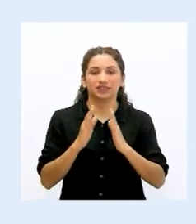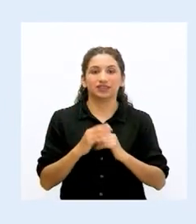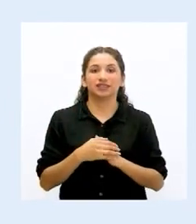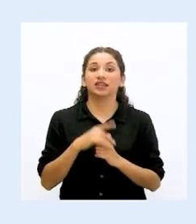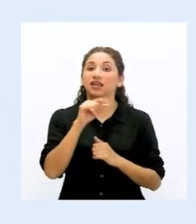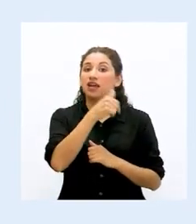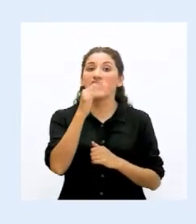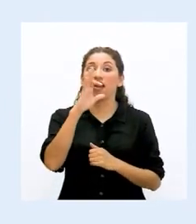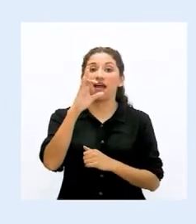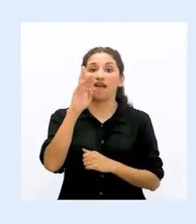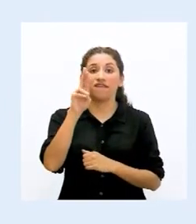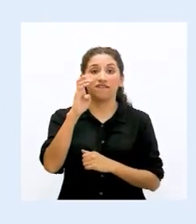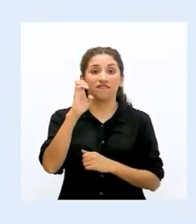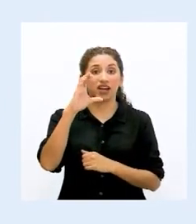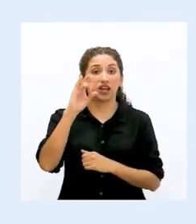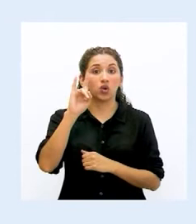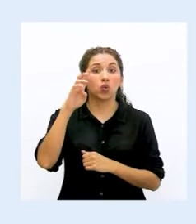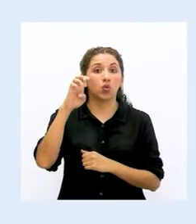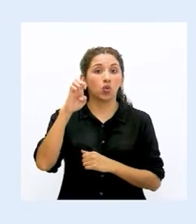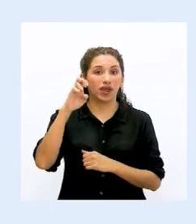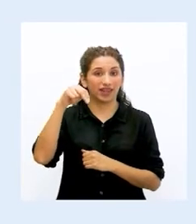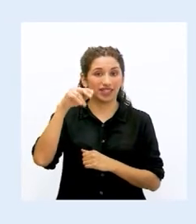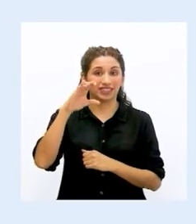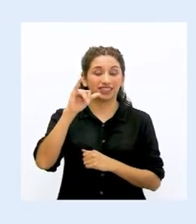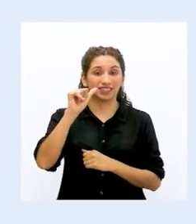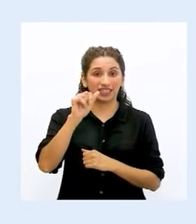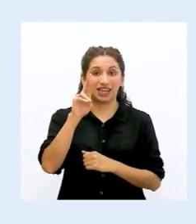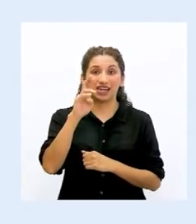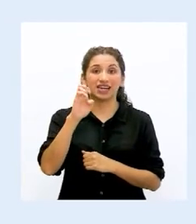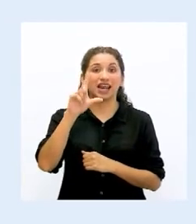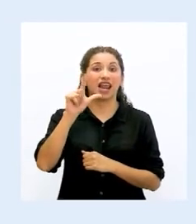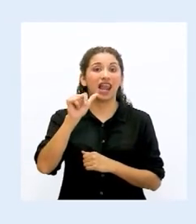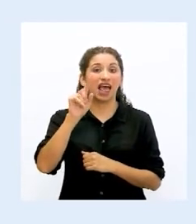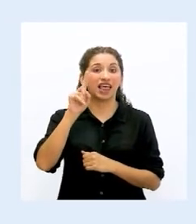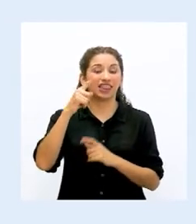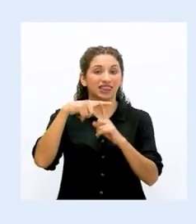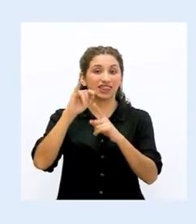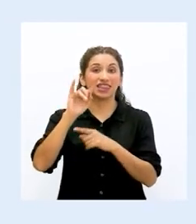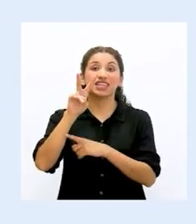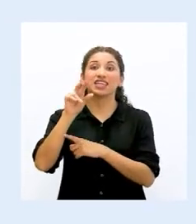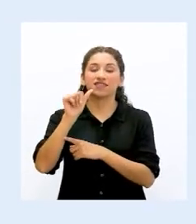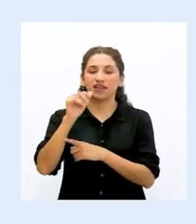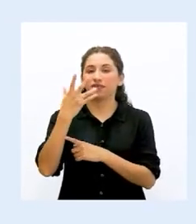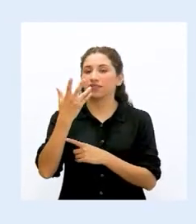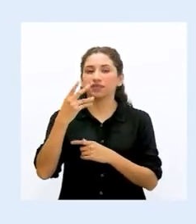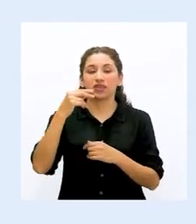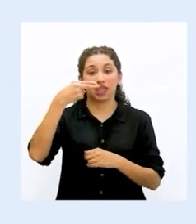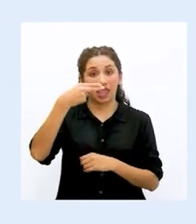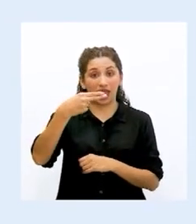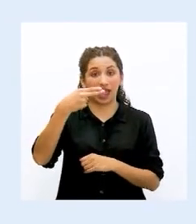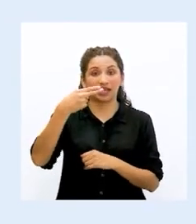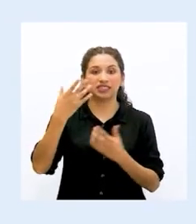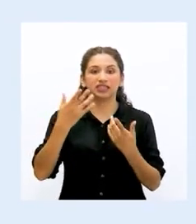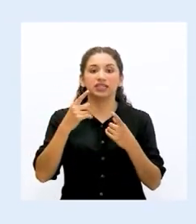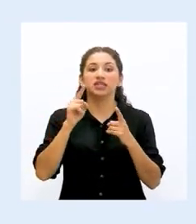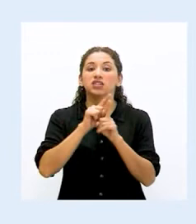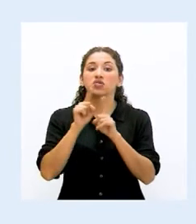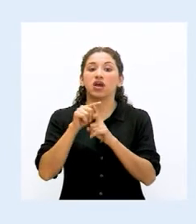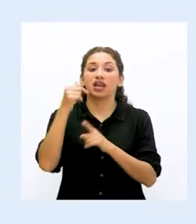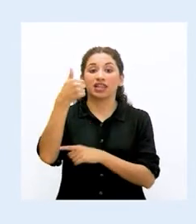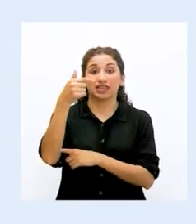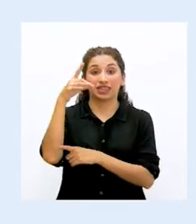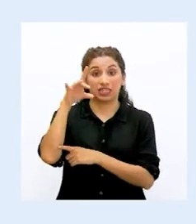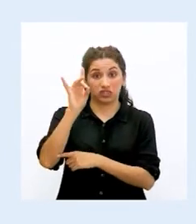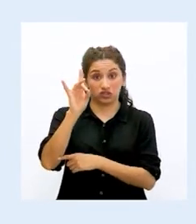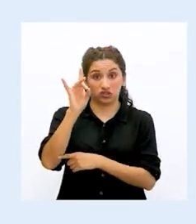columna de la frecuencia relativa h sub i, para la opción sí, dividimos la frecuencia absoluta 18 entre el